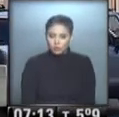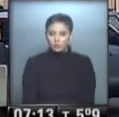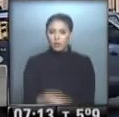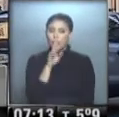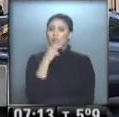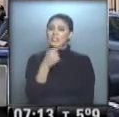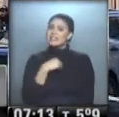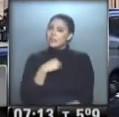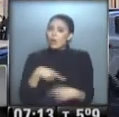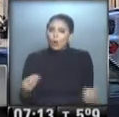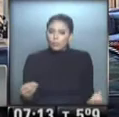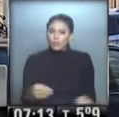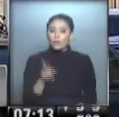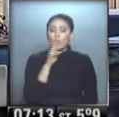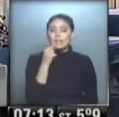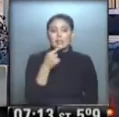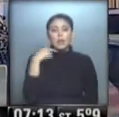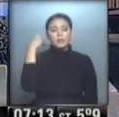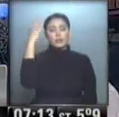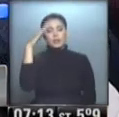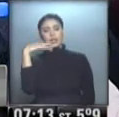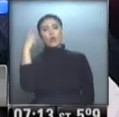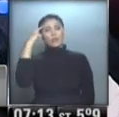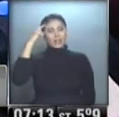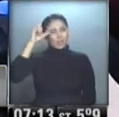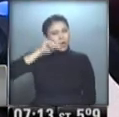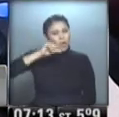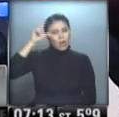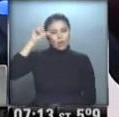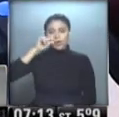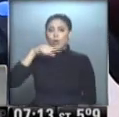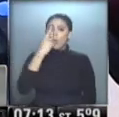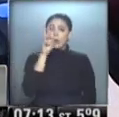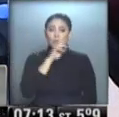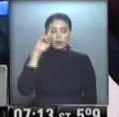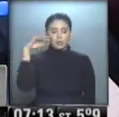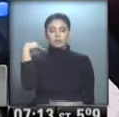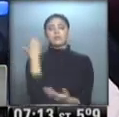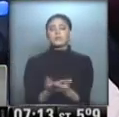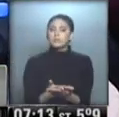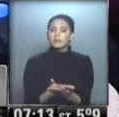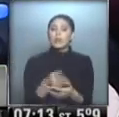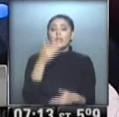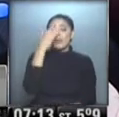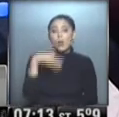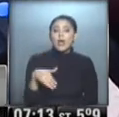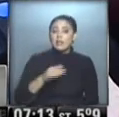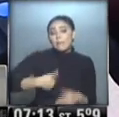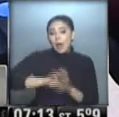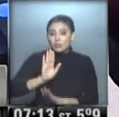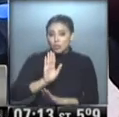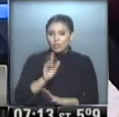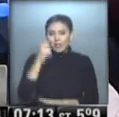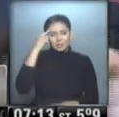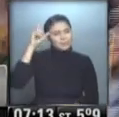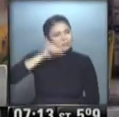tenía? Tenía el marido mucho dolor de cabeza y bueno, una de las chicas se desmayó. Después la mayoría era